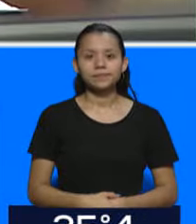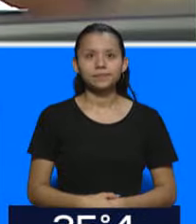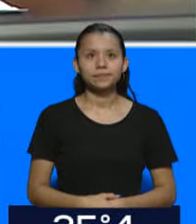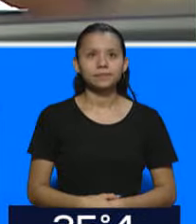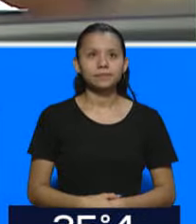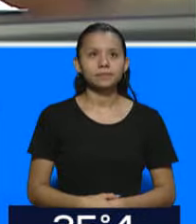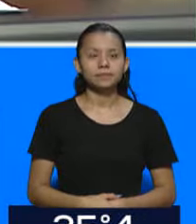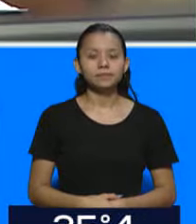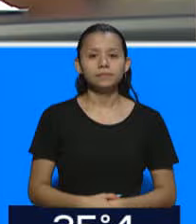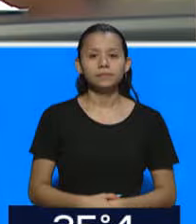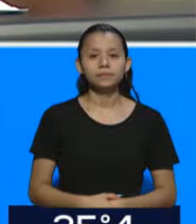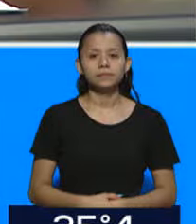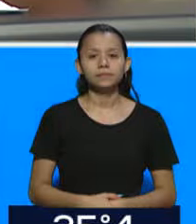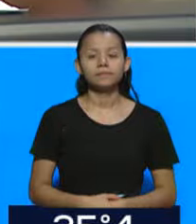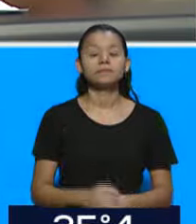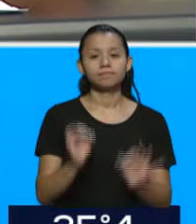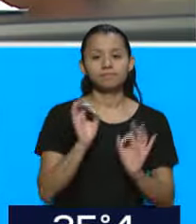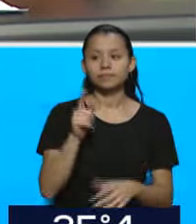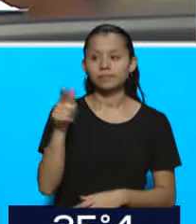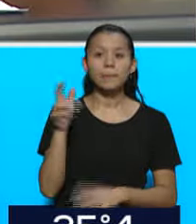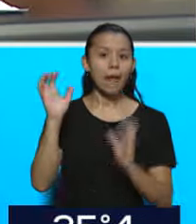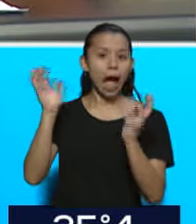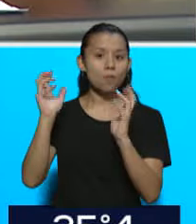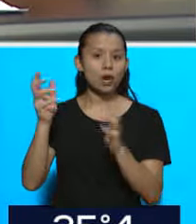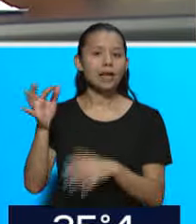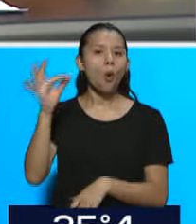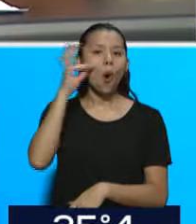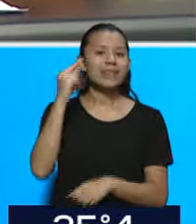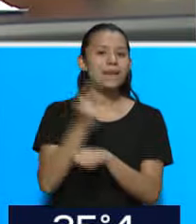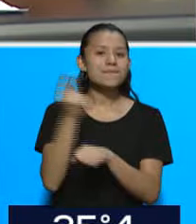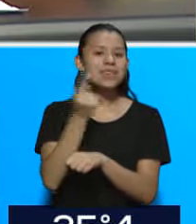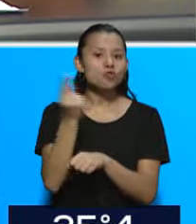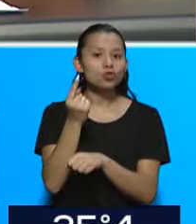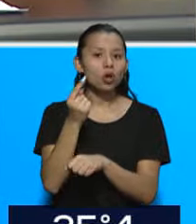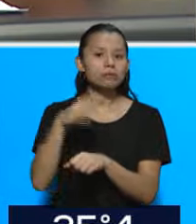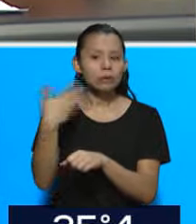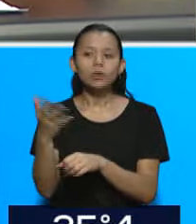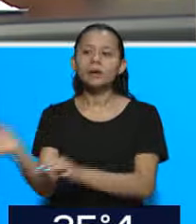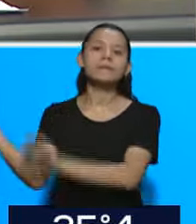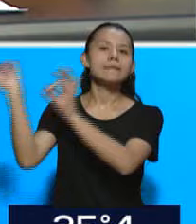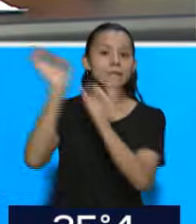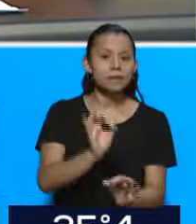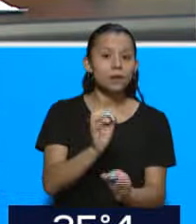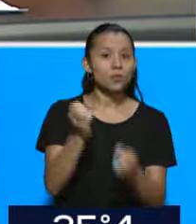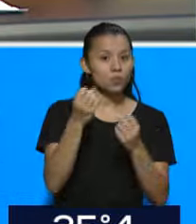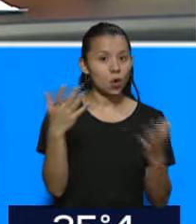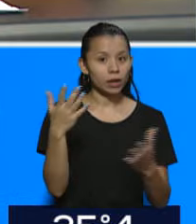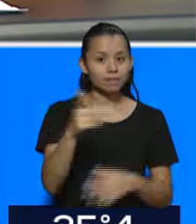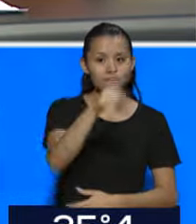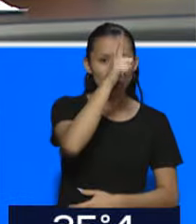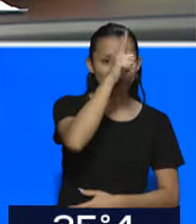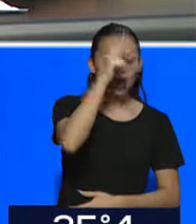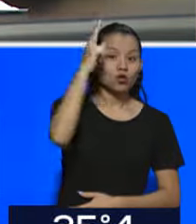Bien, vamos a aclarar primero que la ambulancia demoró 40 minutos en llegar porque cuando se informa el hecho policial